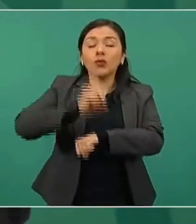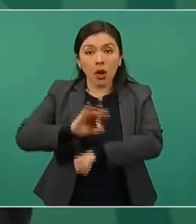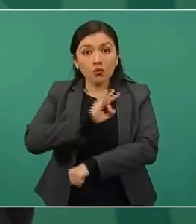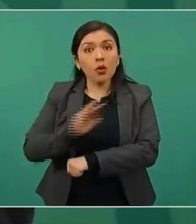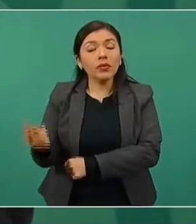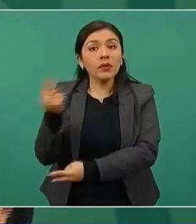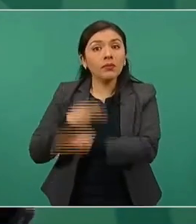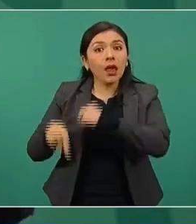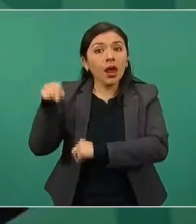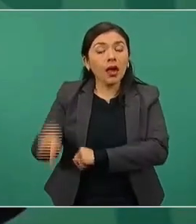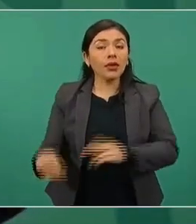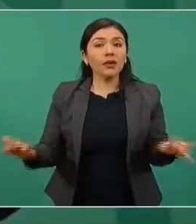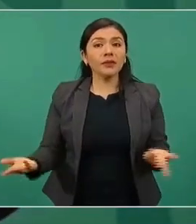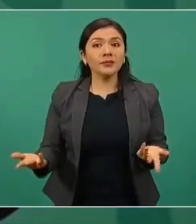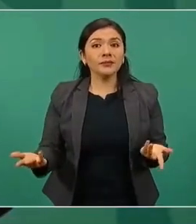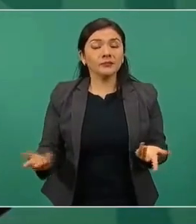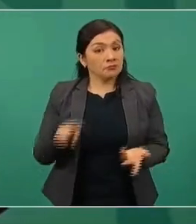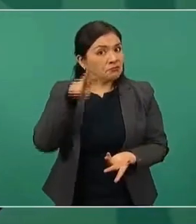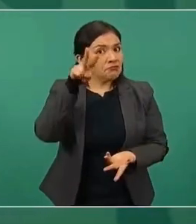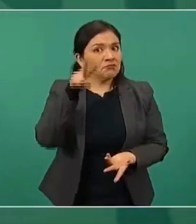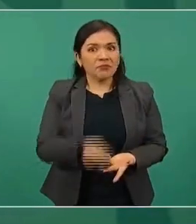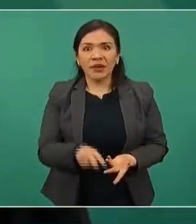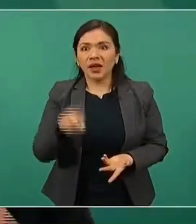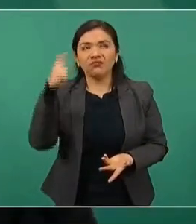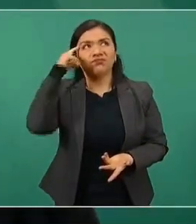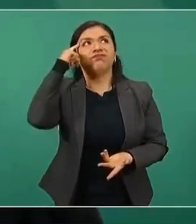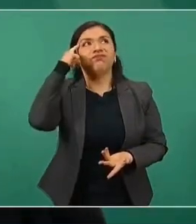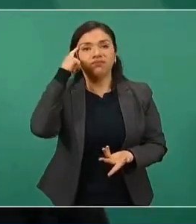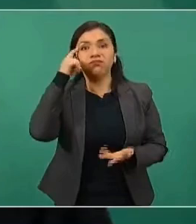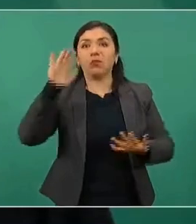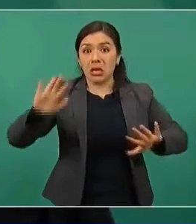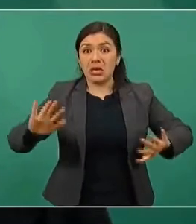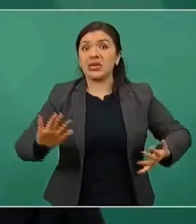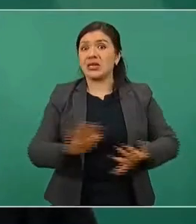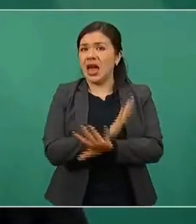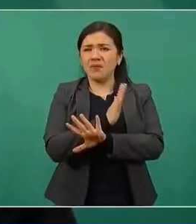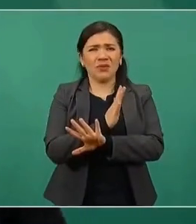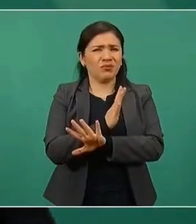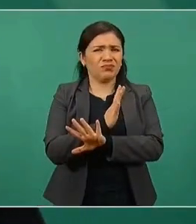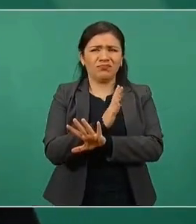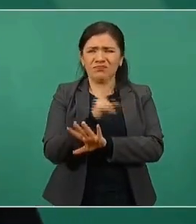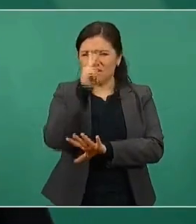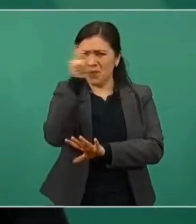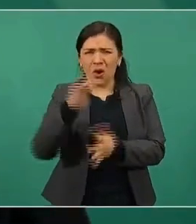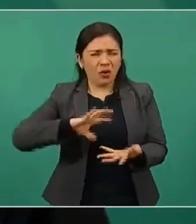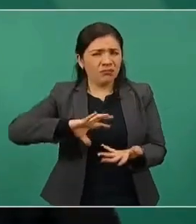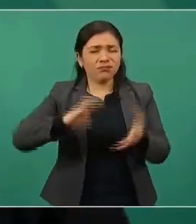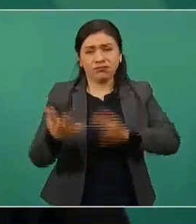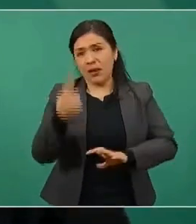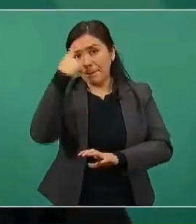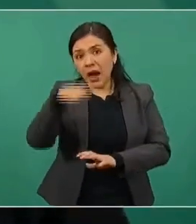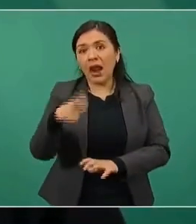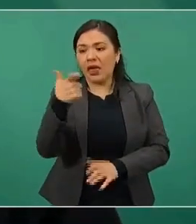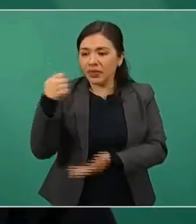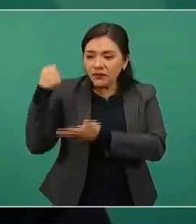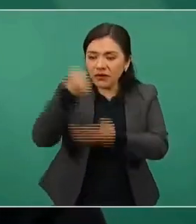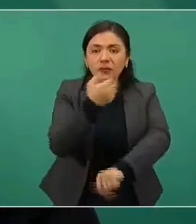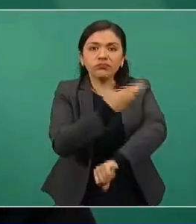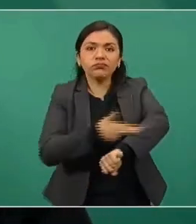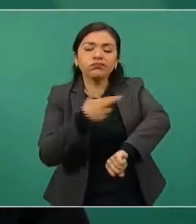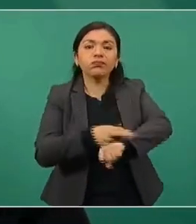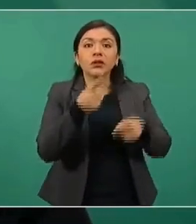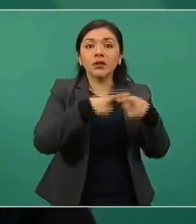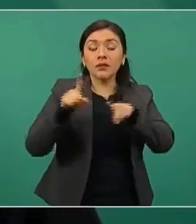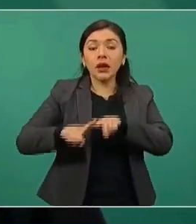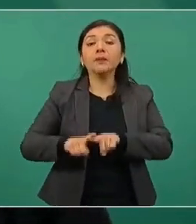fue un cambio absoluto en términos de estrategia de inversión, y en relación a